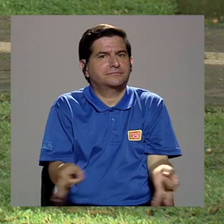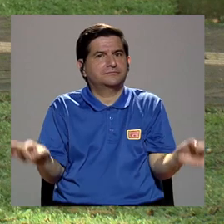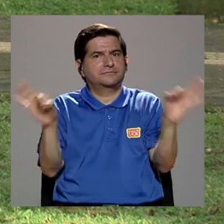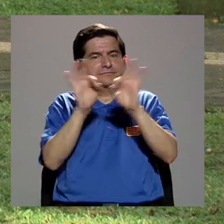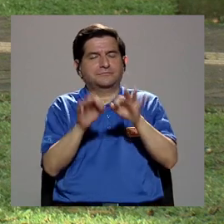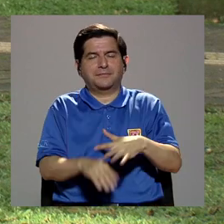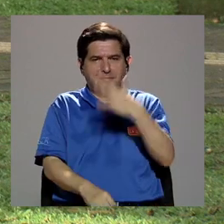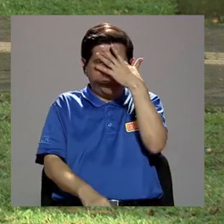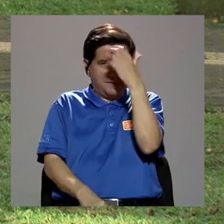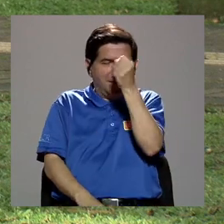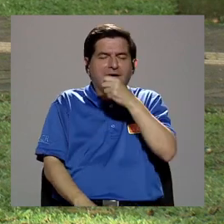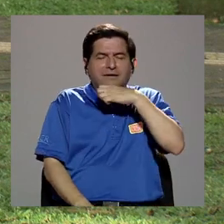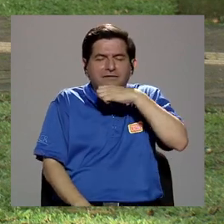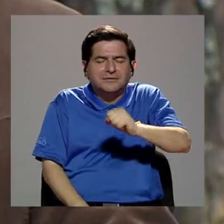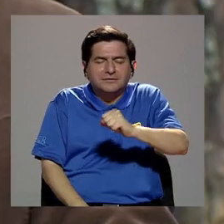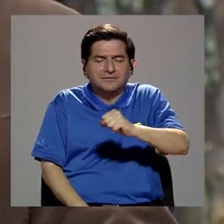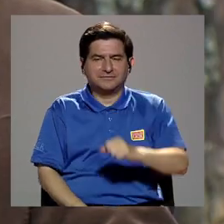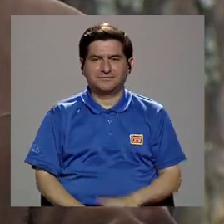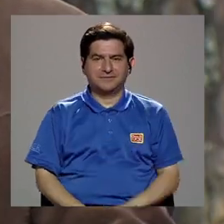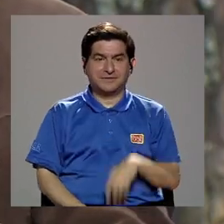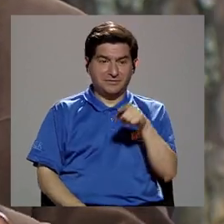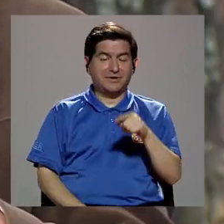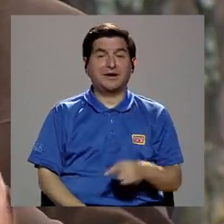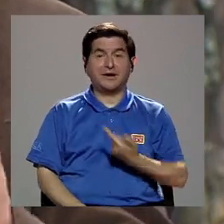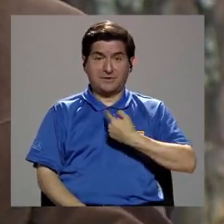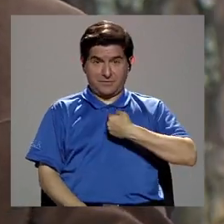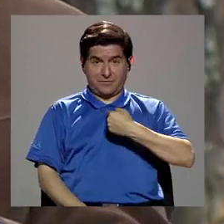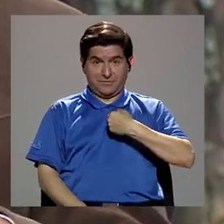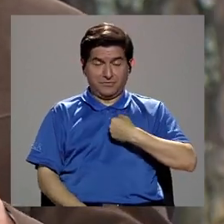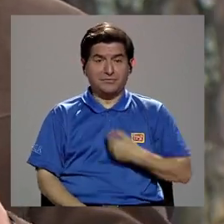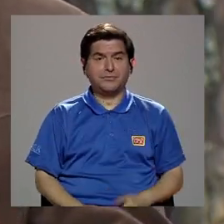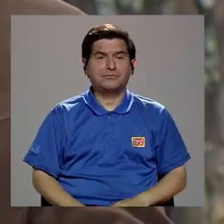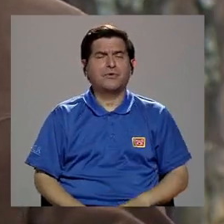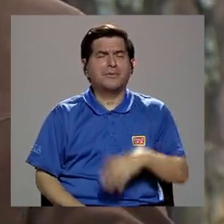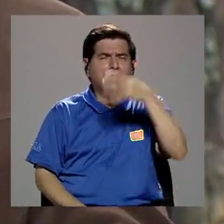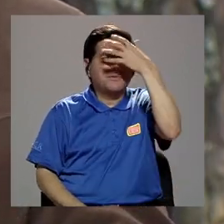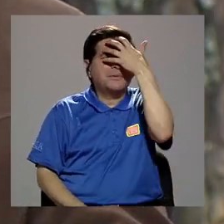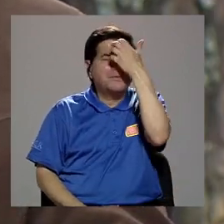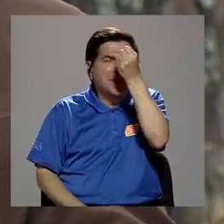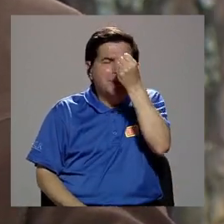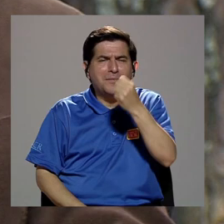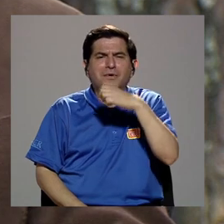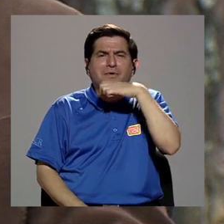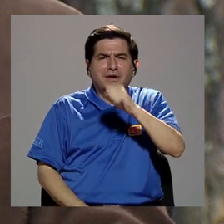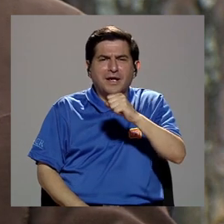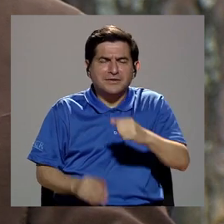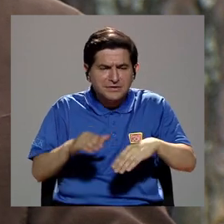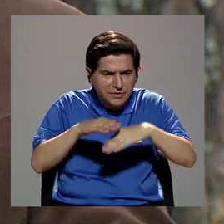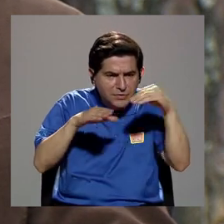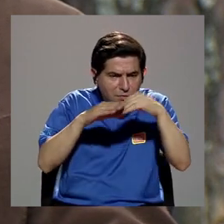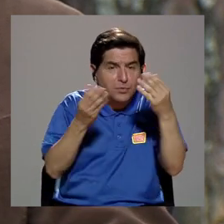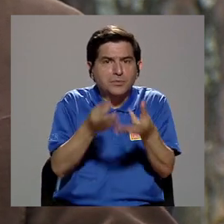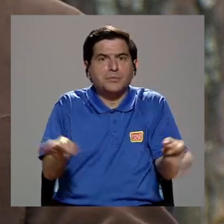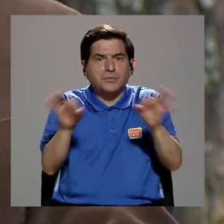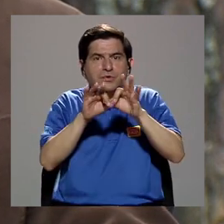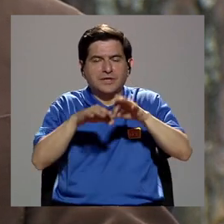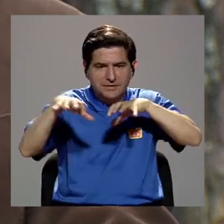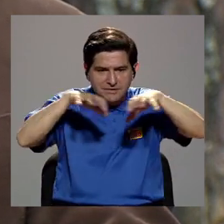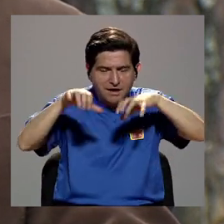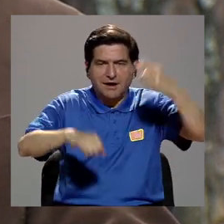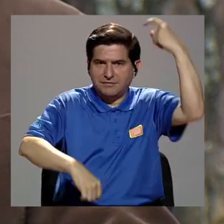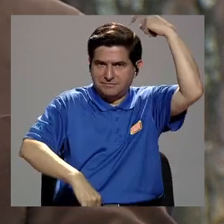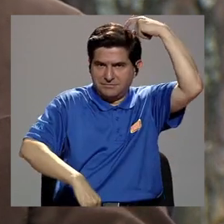es importante porque se llama memoria antigua. Y eso, el estar sacando elementos de memoria antigua es muy importante para la activación